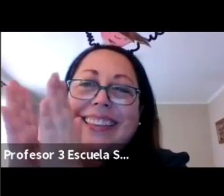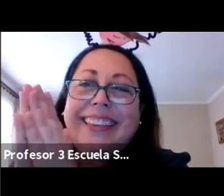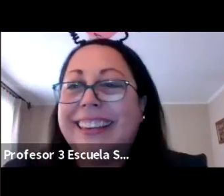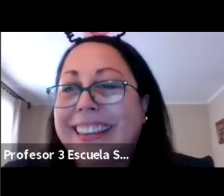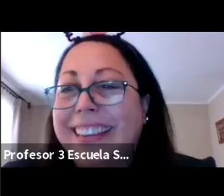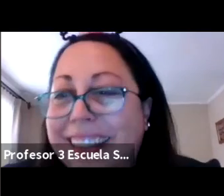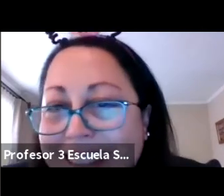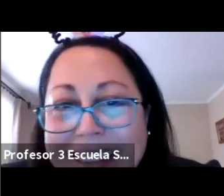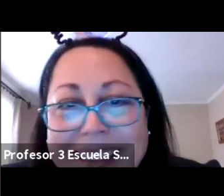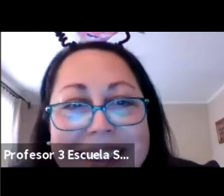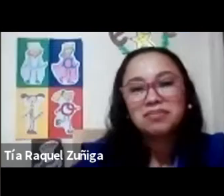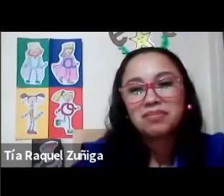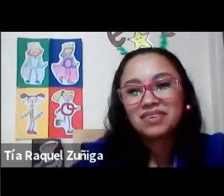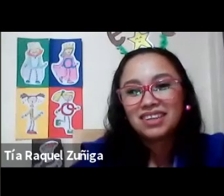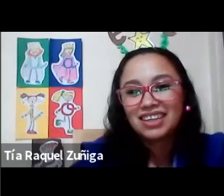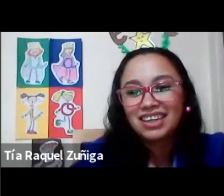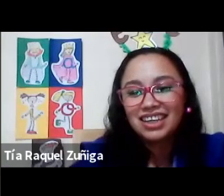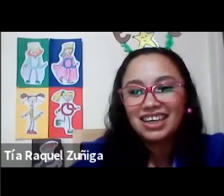Excelente.